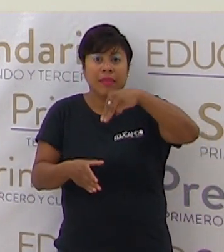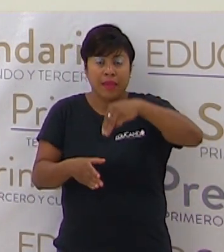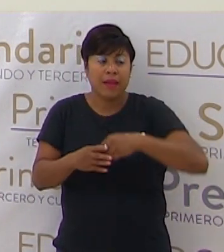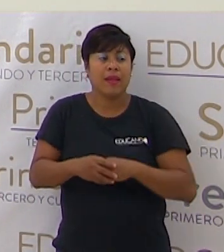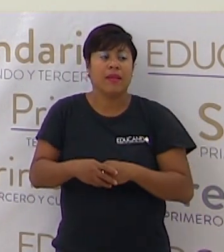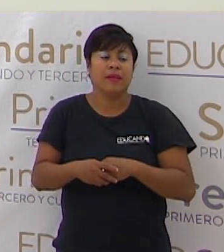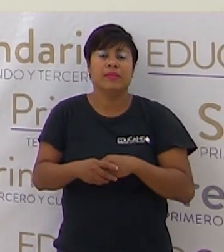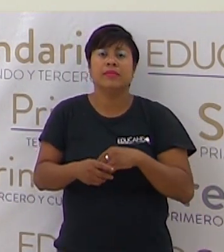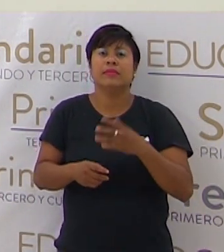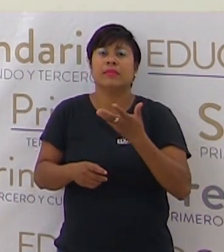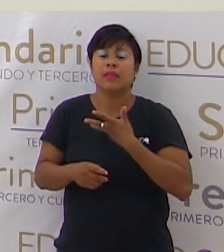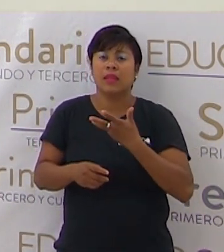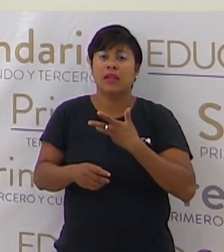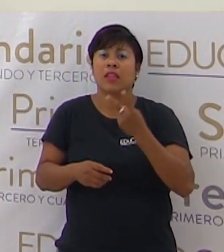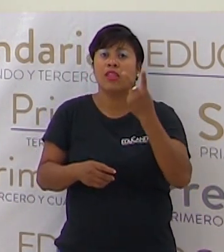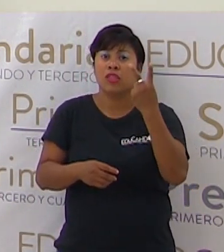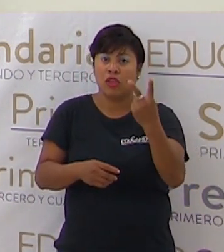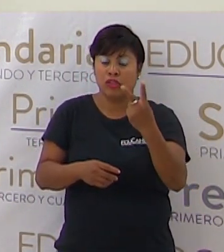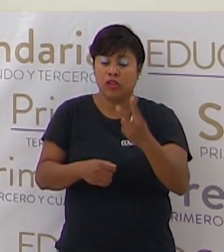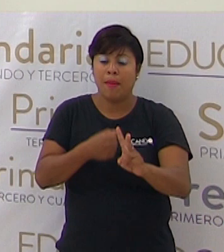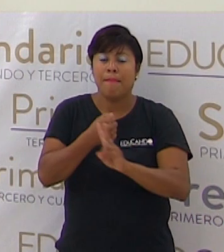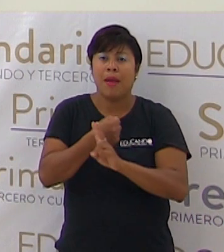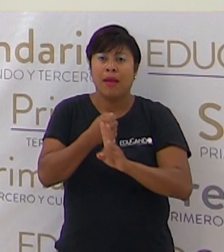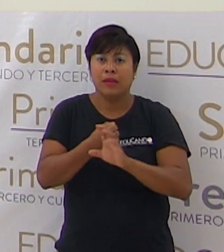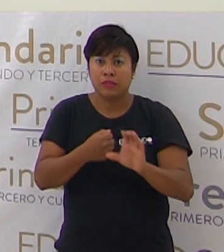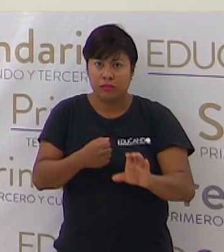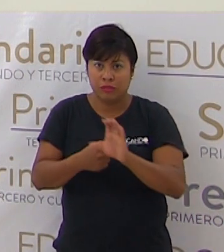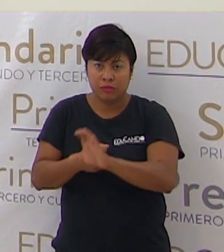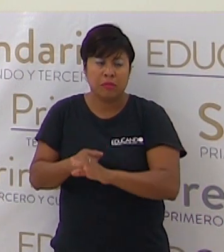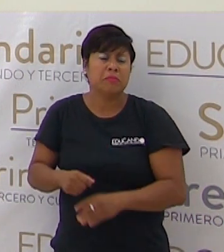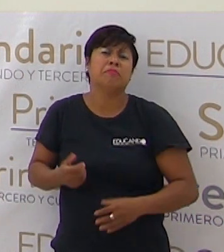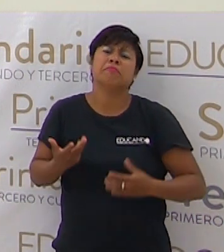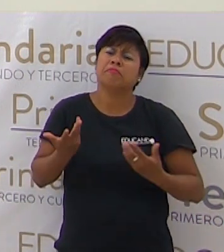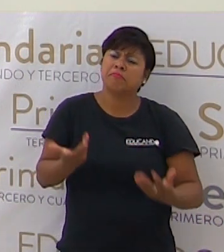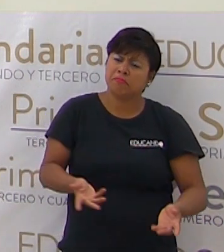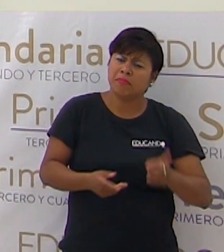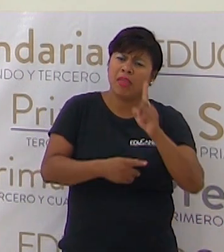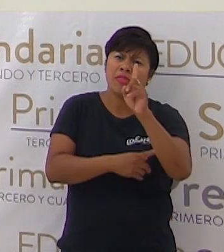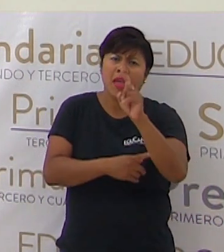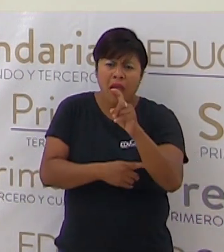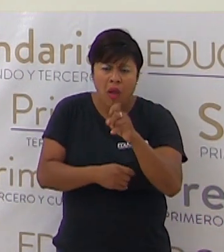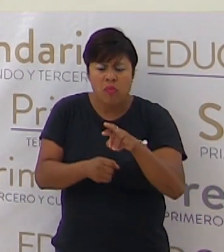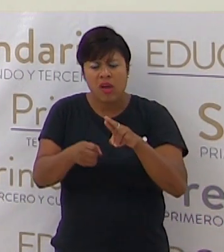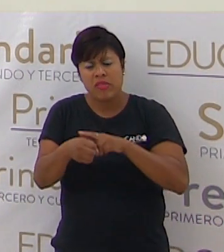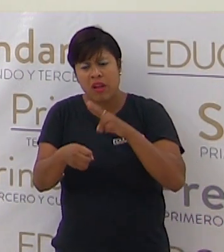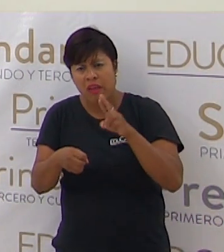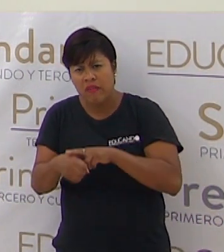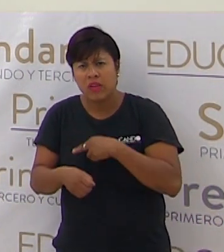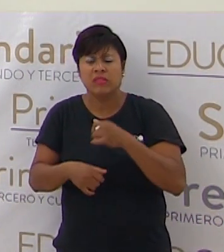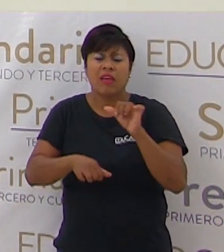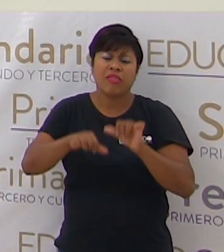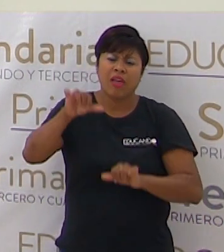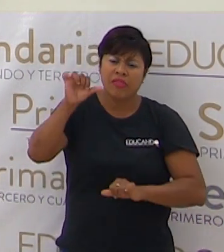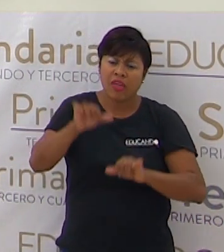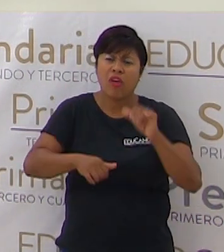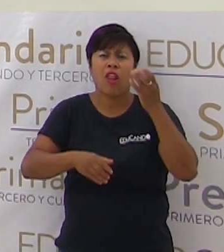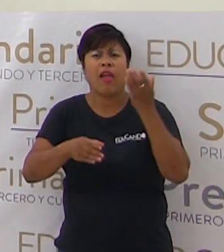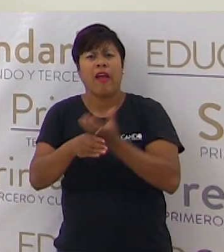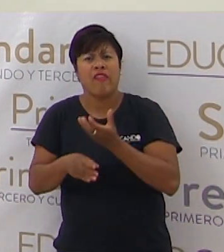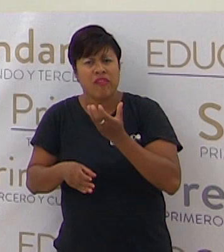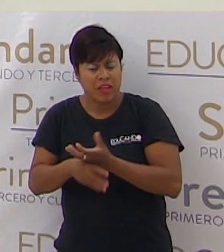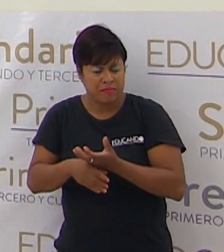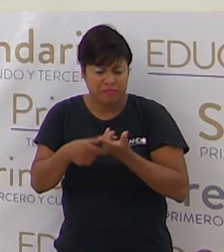caben dos vasitos, puede ser de agua, puede ser de refresco, puede ser de atole, puede ser de